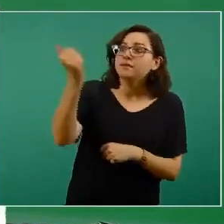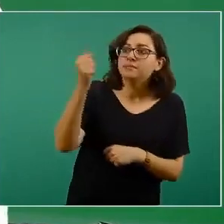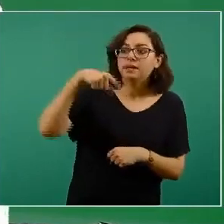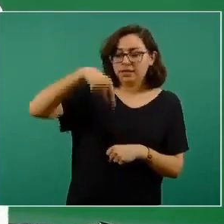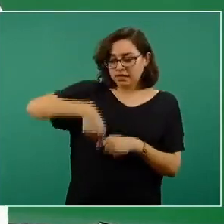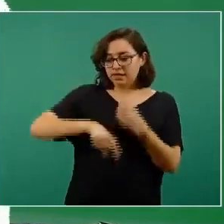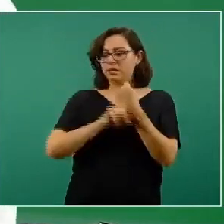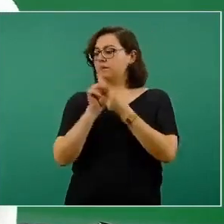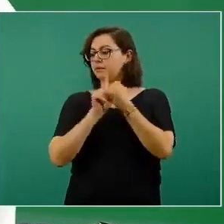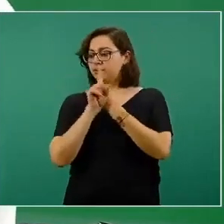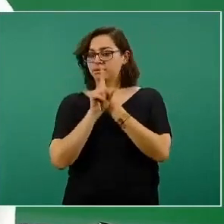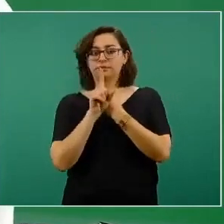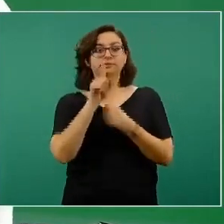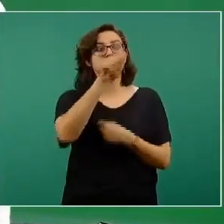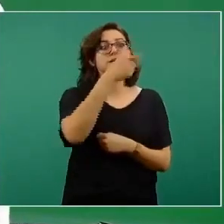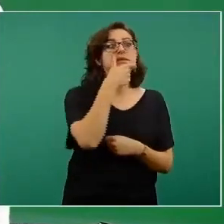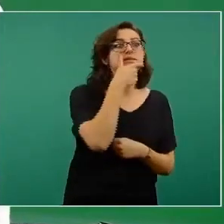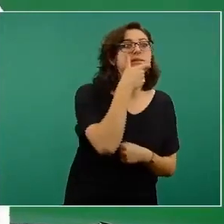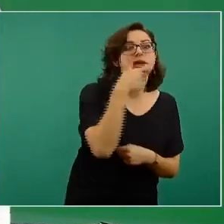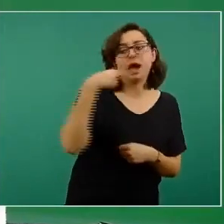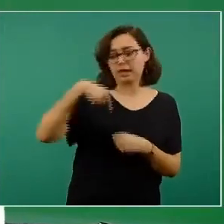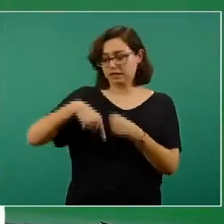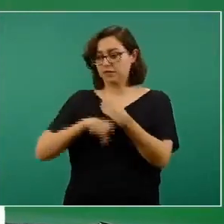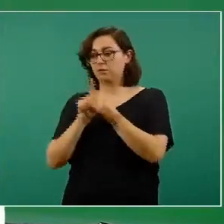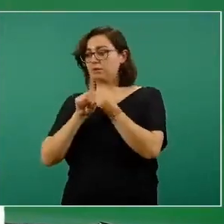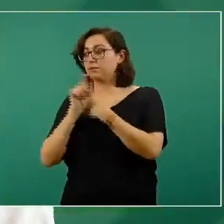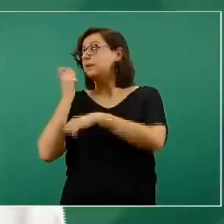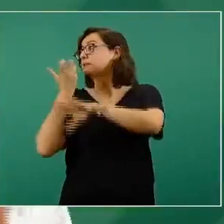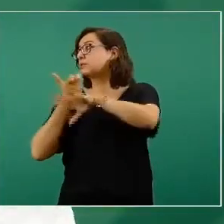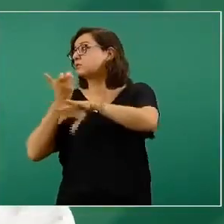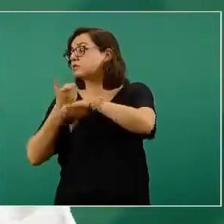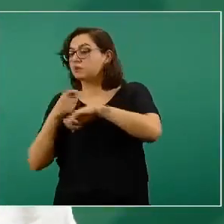o lo que se decida en Reino Unido, o desde luego en Estados